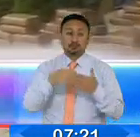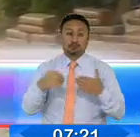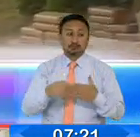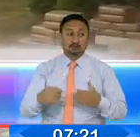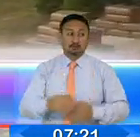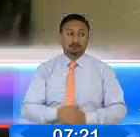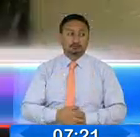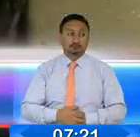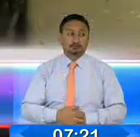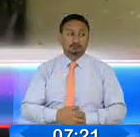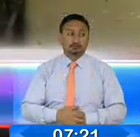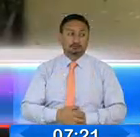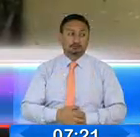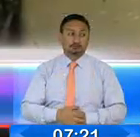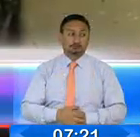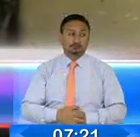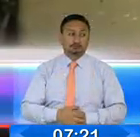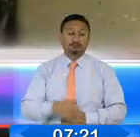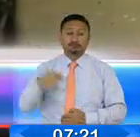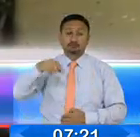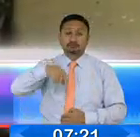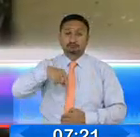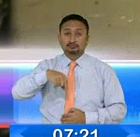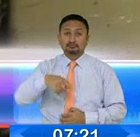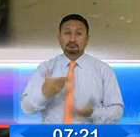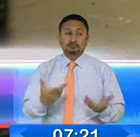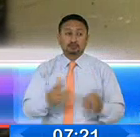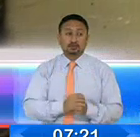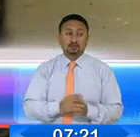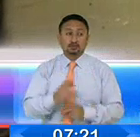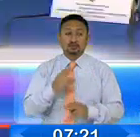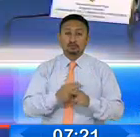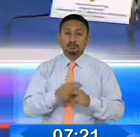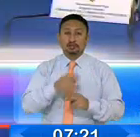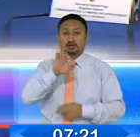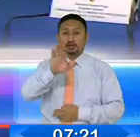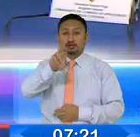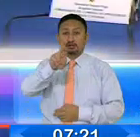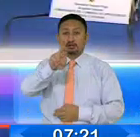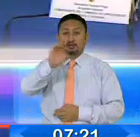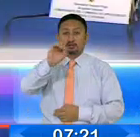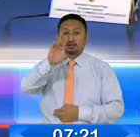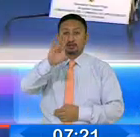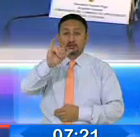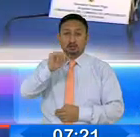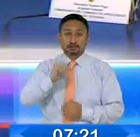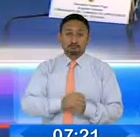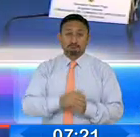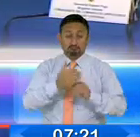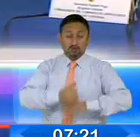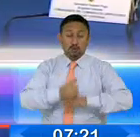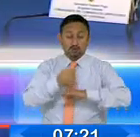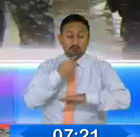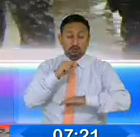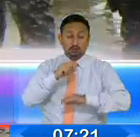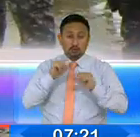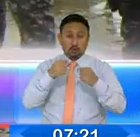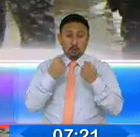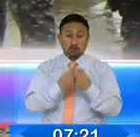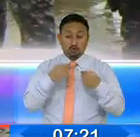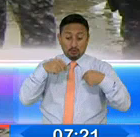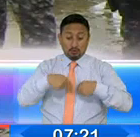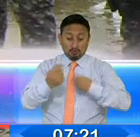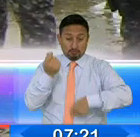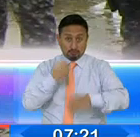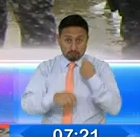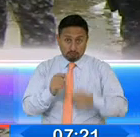de dólares. Estos paquetes tenían un distintivo con el nombre Troya. Autoridades presumen que así se llamaría el cártel que intentaba